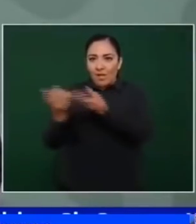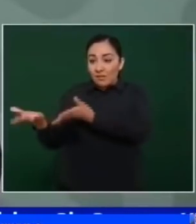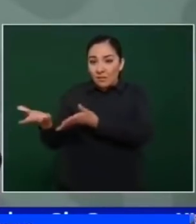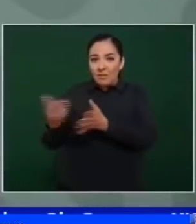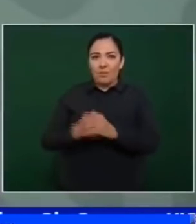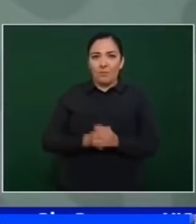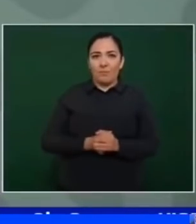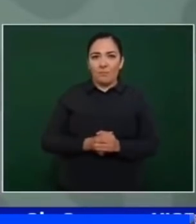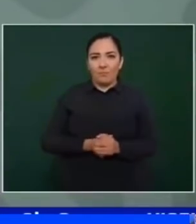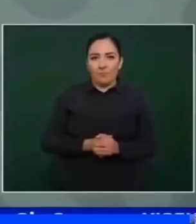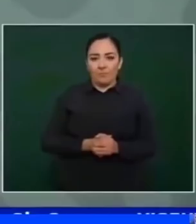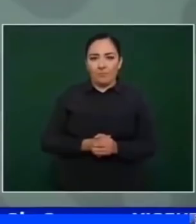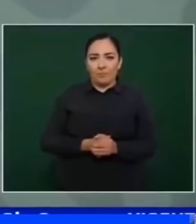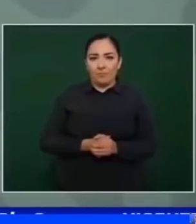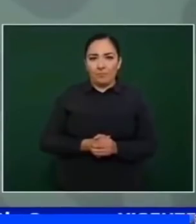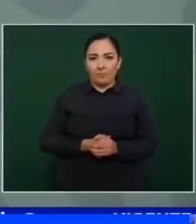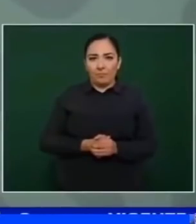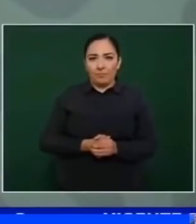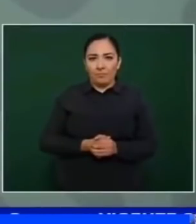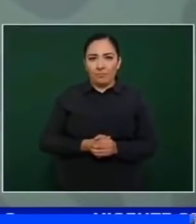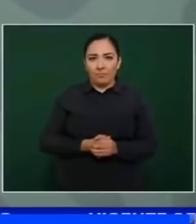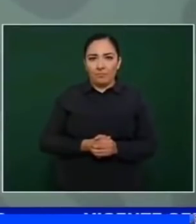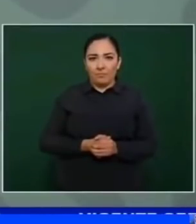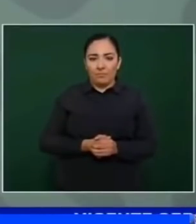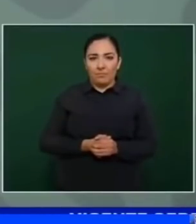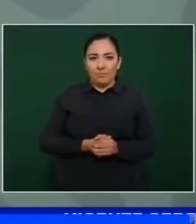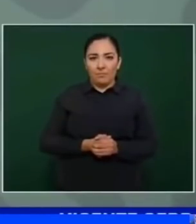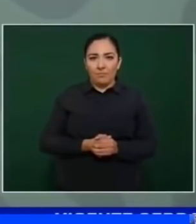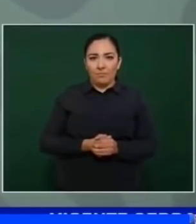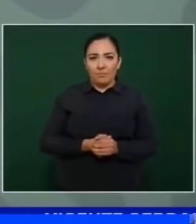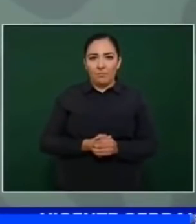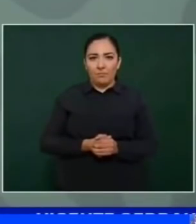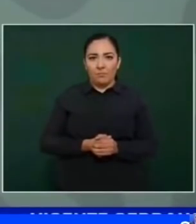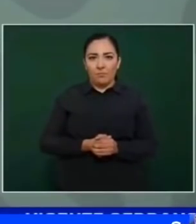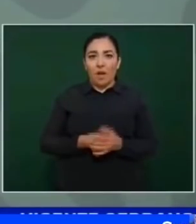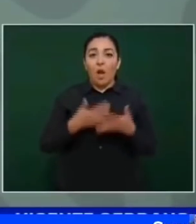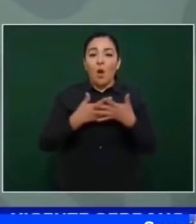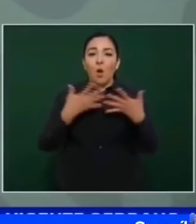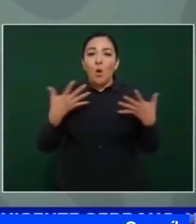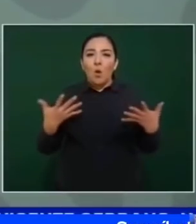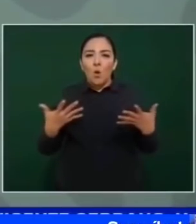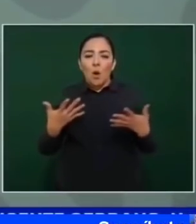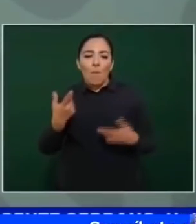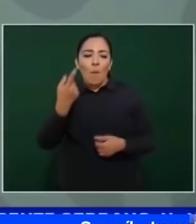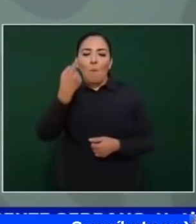Creó una nueva oligarquía